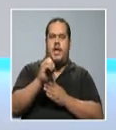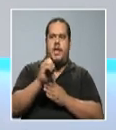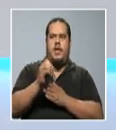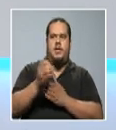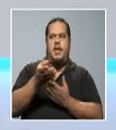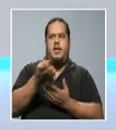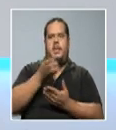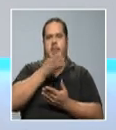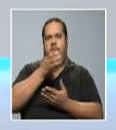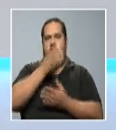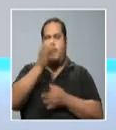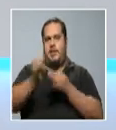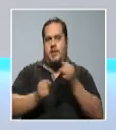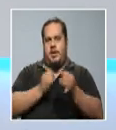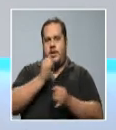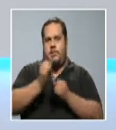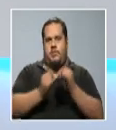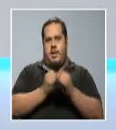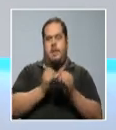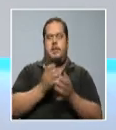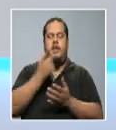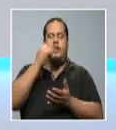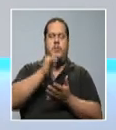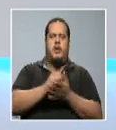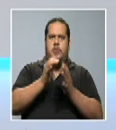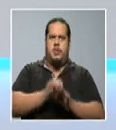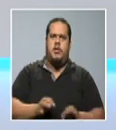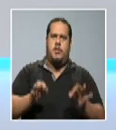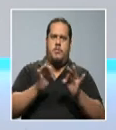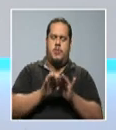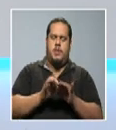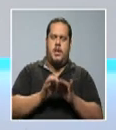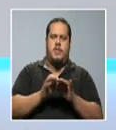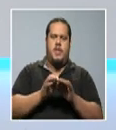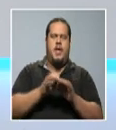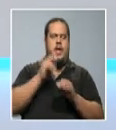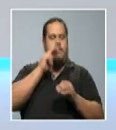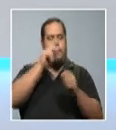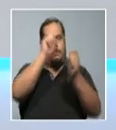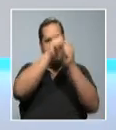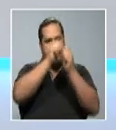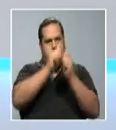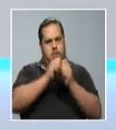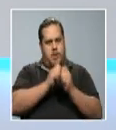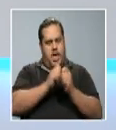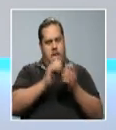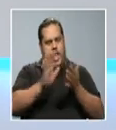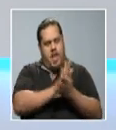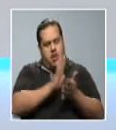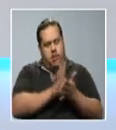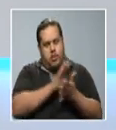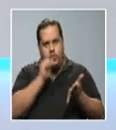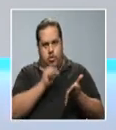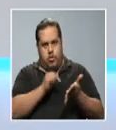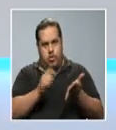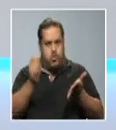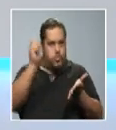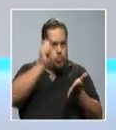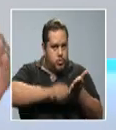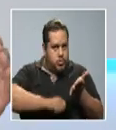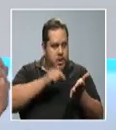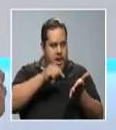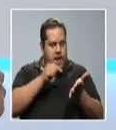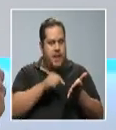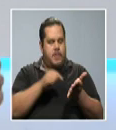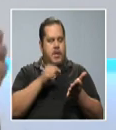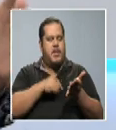internacionales. Es importante entonces, en esa lectura muy detallada de la letra menuda de los contratos, saber qué sucede el año 1,